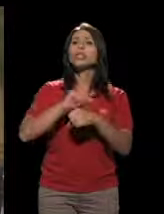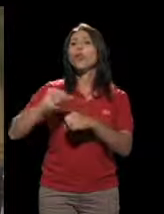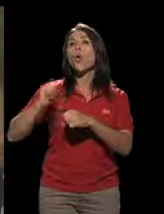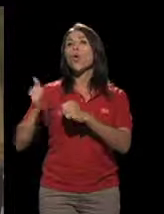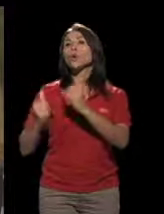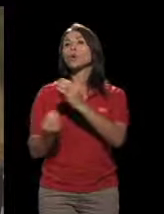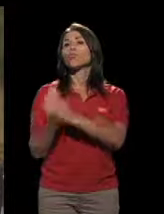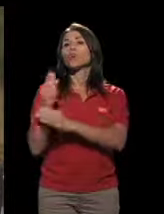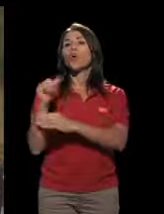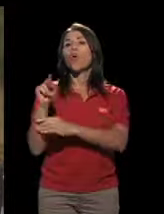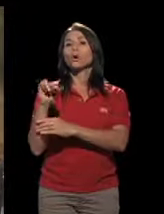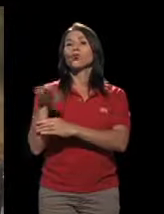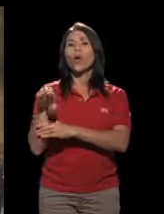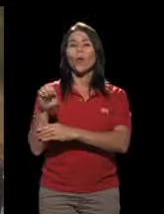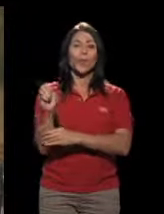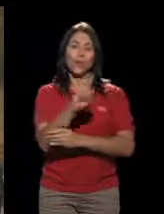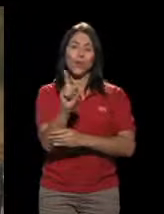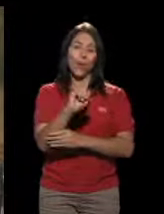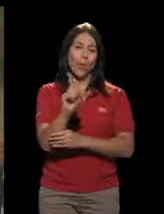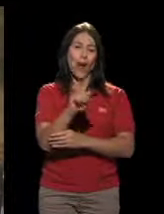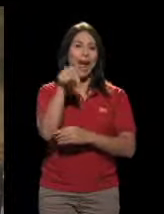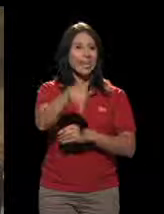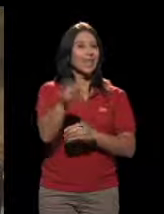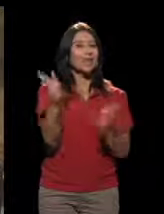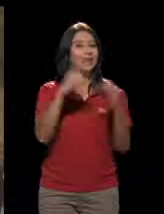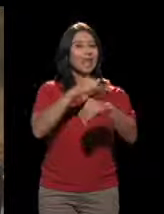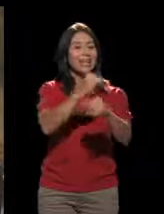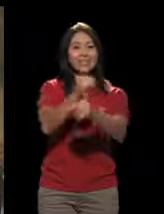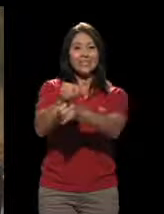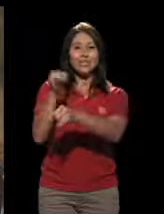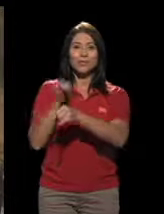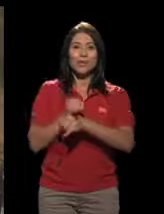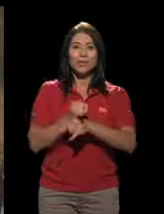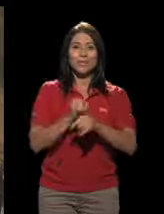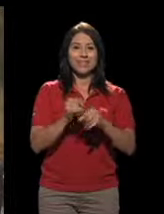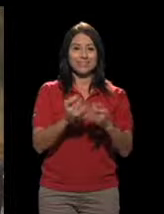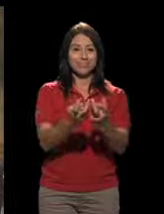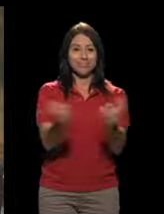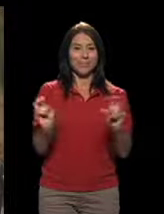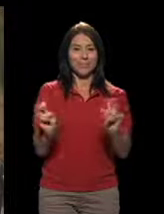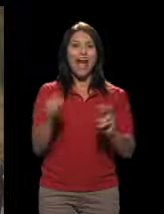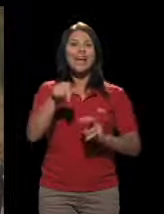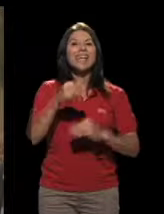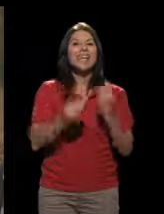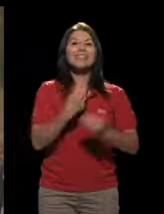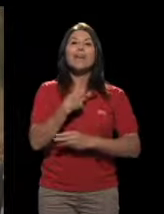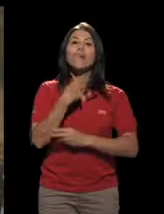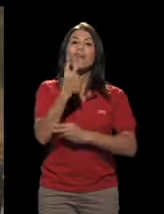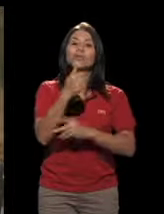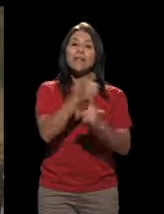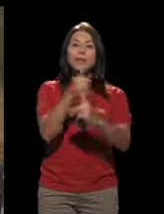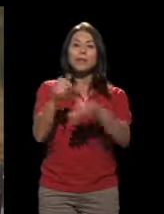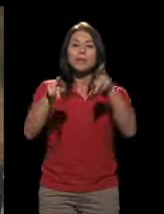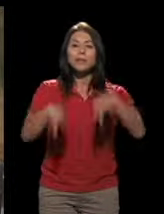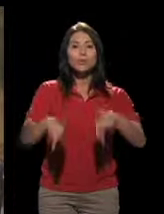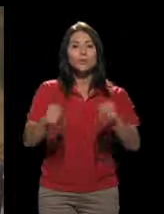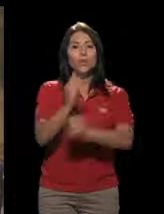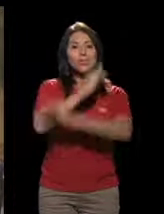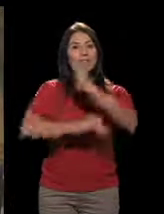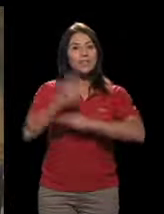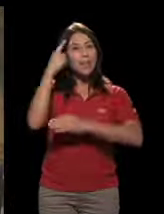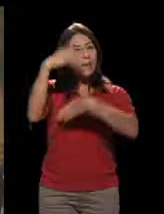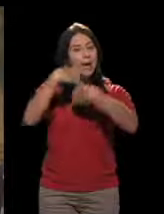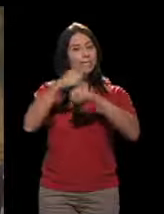otro consejo, no, aquí no están las instituciones sentadas, lo que está es la voz de las personas con discapacidad en la generación de la política